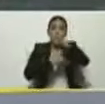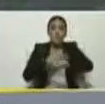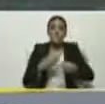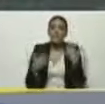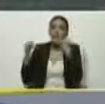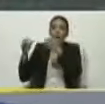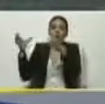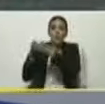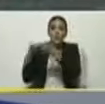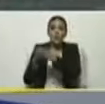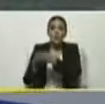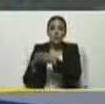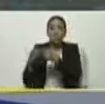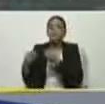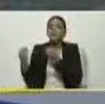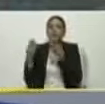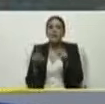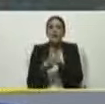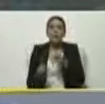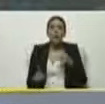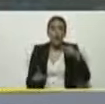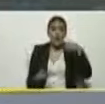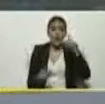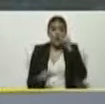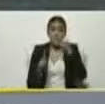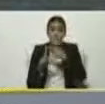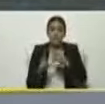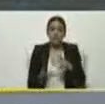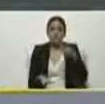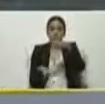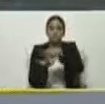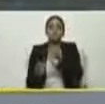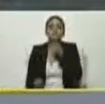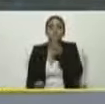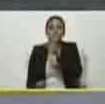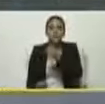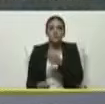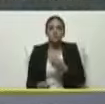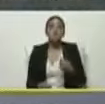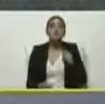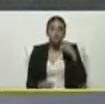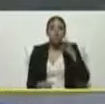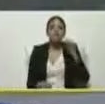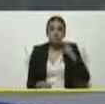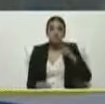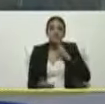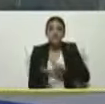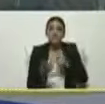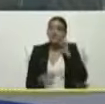y le dieron la palabra. Eso no se conoció en Venezuela, yo sí lo conocí y lo vi.